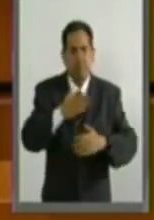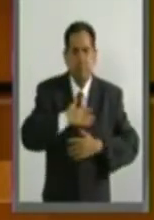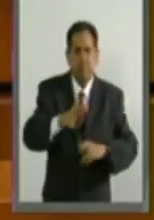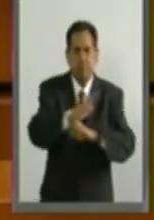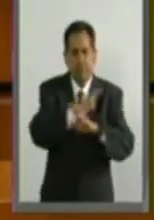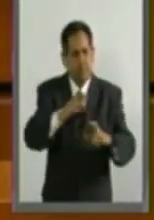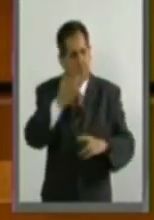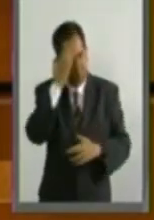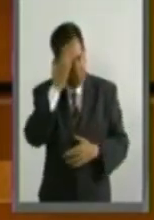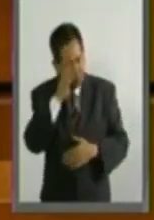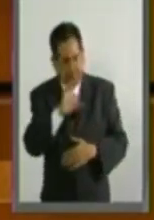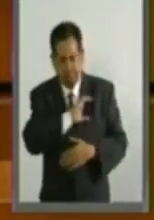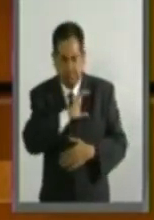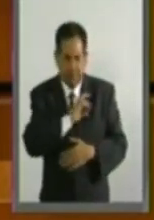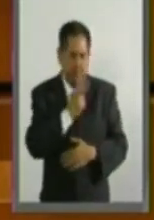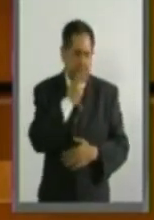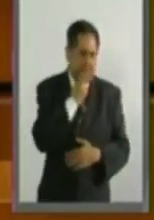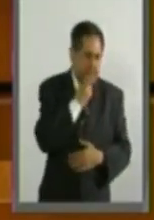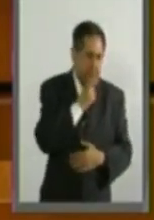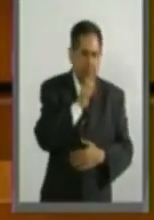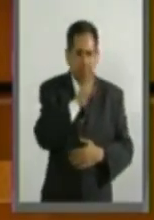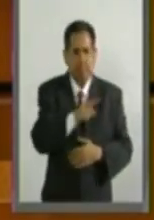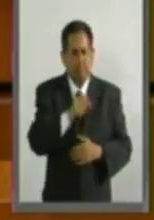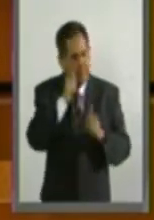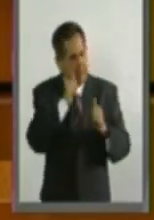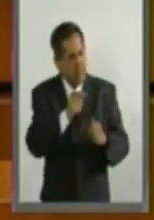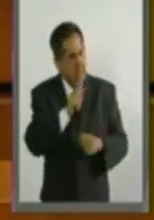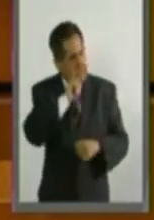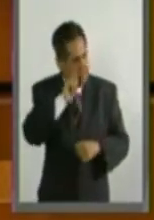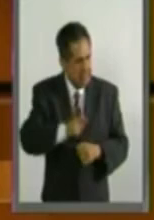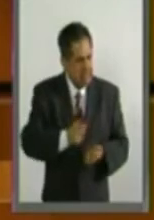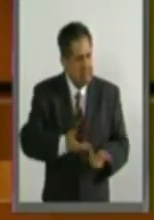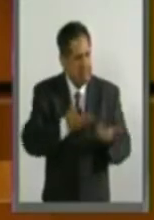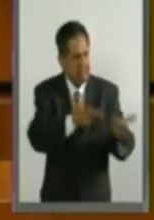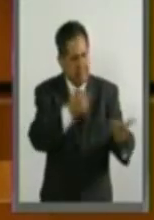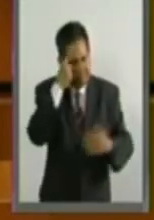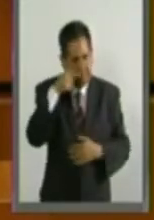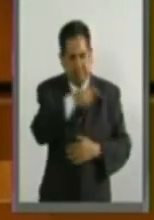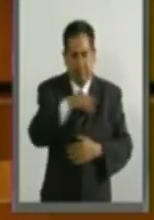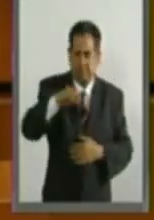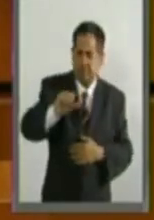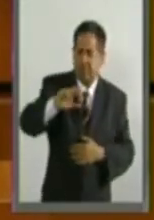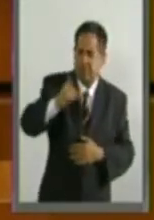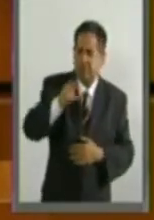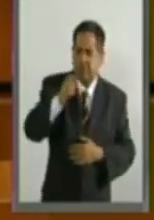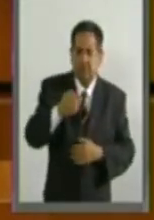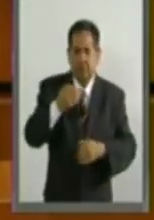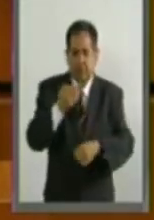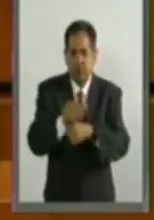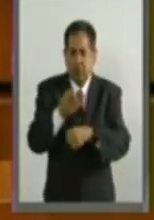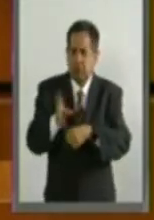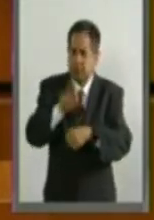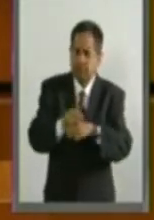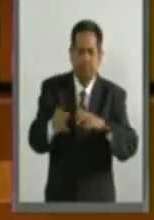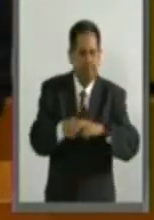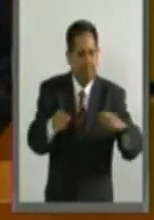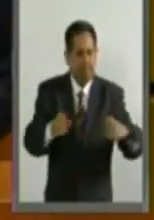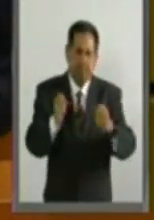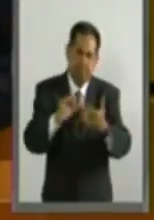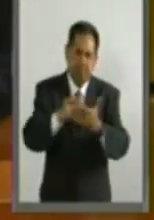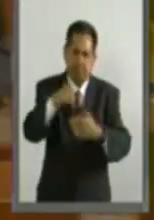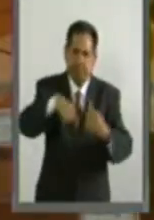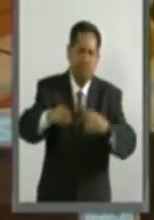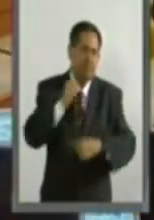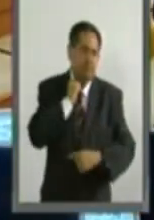reconocimiento, mi afecto y mi eterna amistad para Margarita, quien pide hoy licencia. Muchas gracias, compañeros